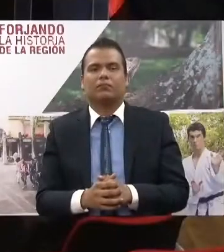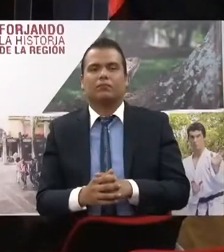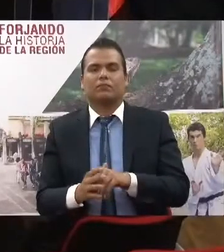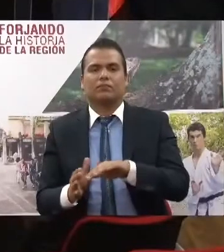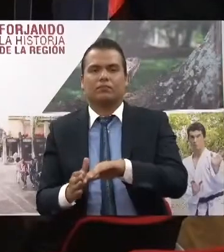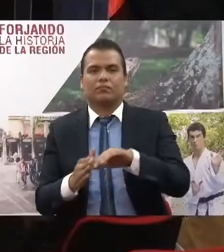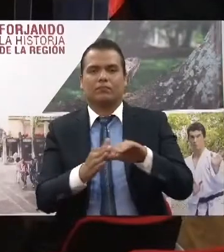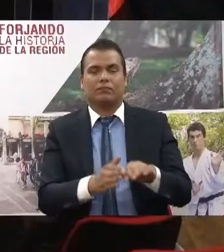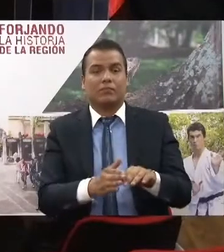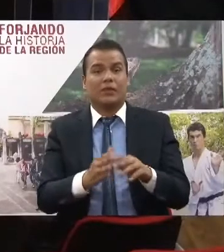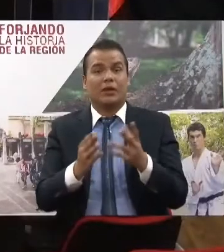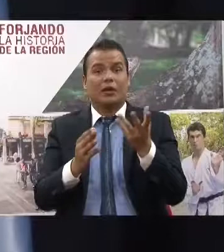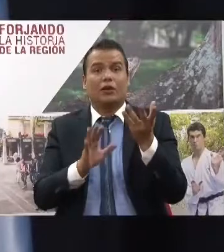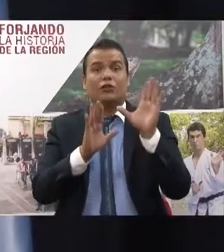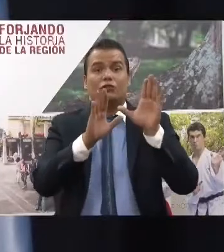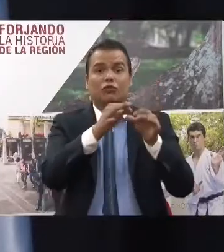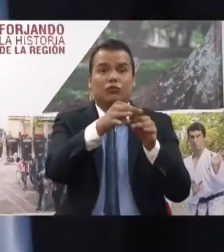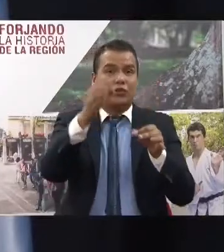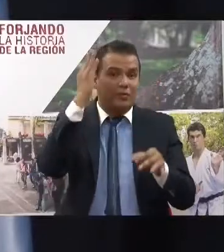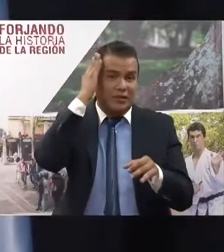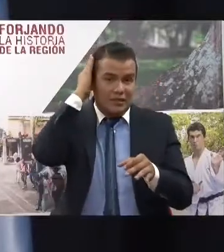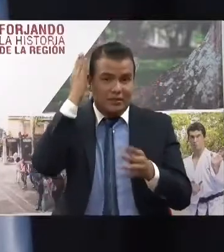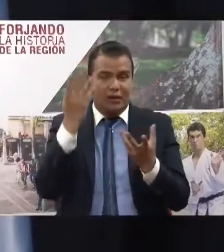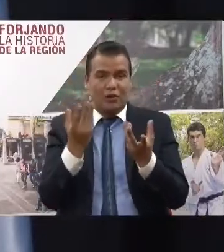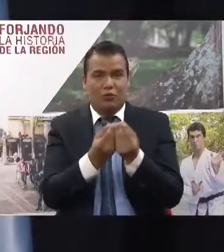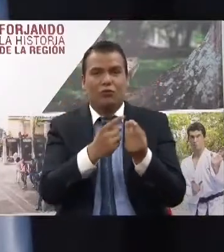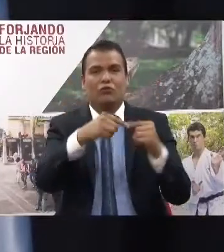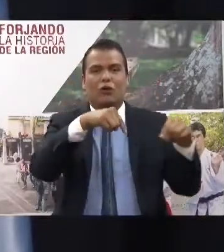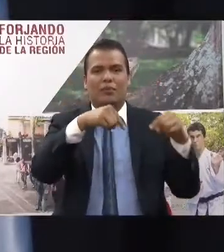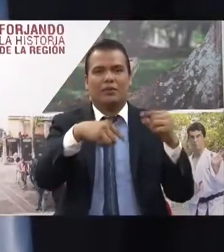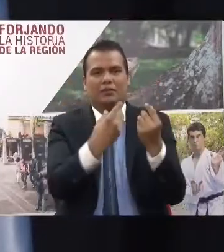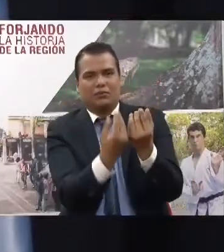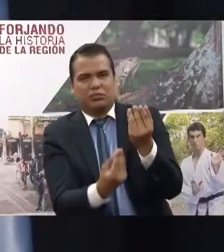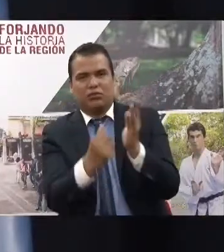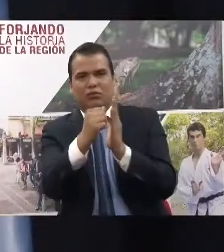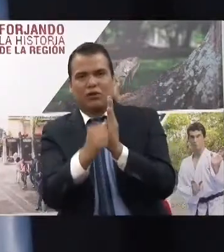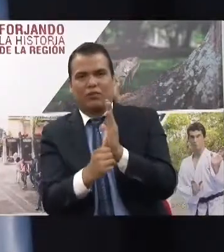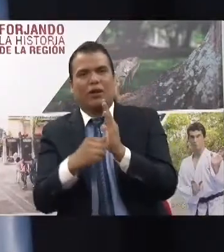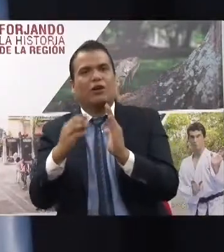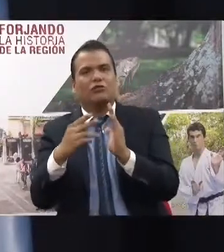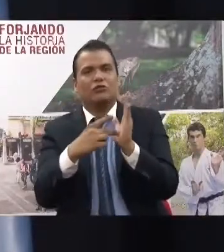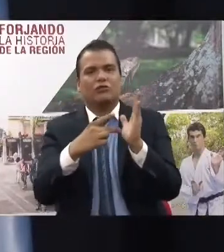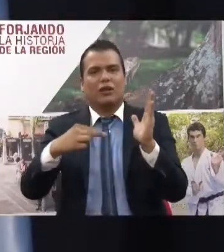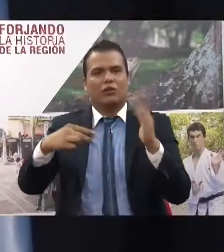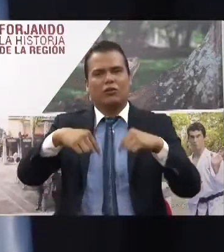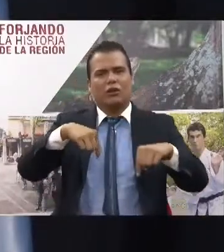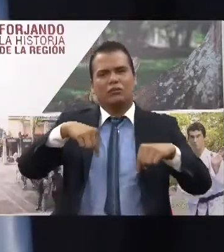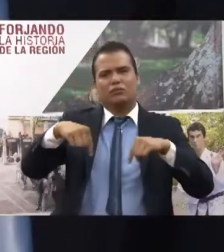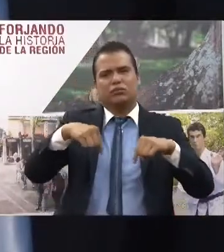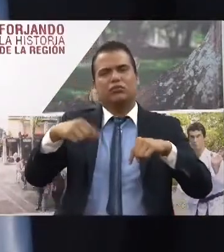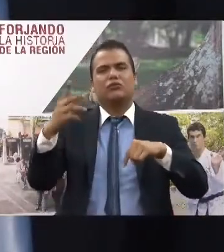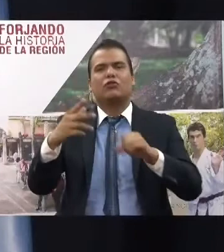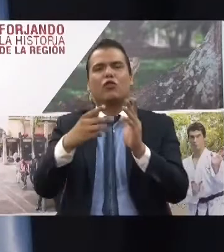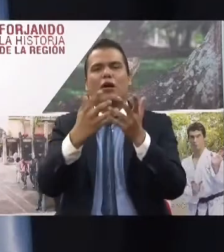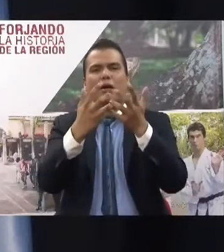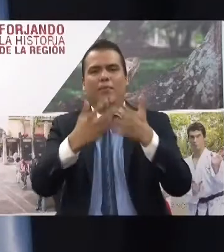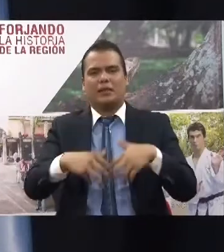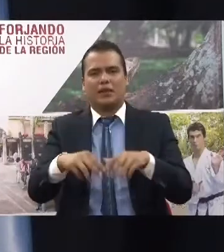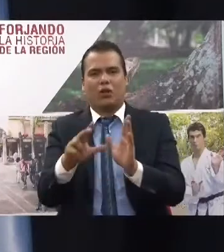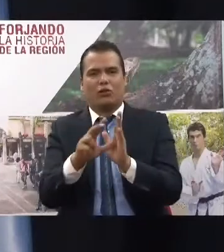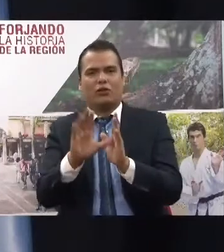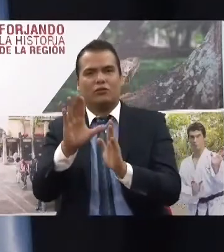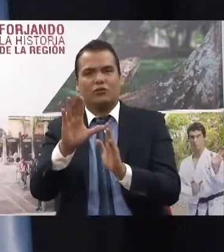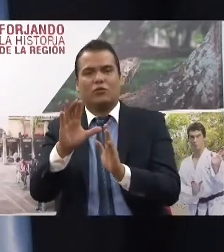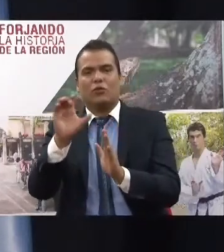sede Zarzal, de la Facultad de Ciencias de la Administración, del programa de Tecnología en Dirección de Empresas Turísticas y Hoteleras. Jackson